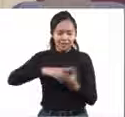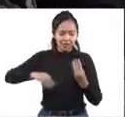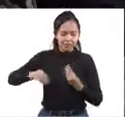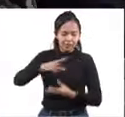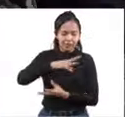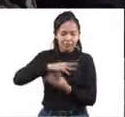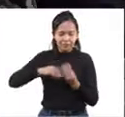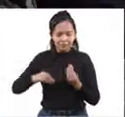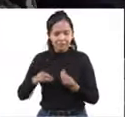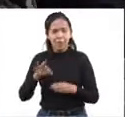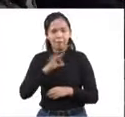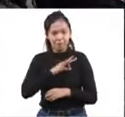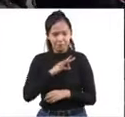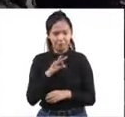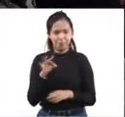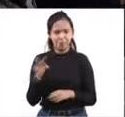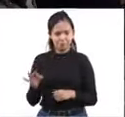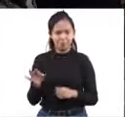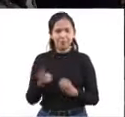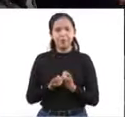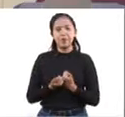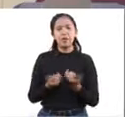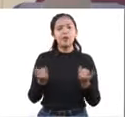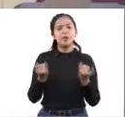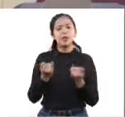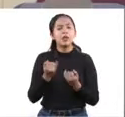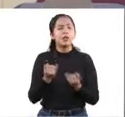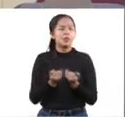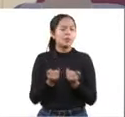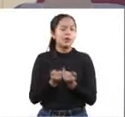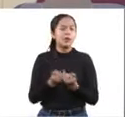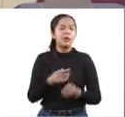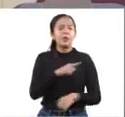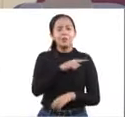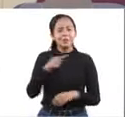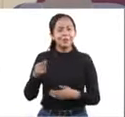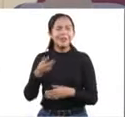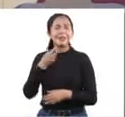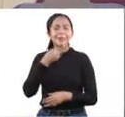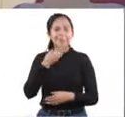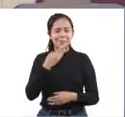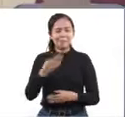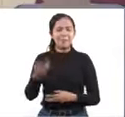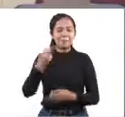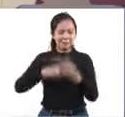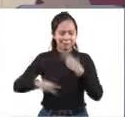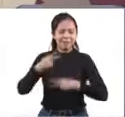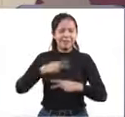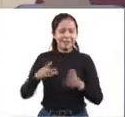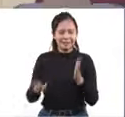con ustedes y nuevamente sean todos y todas ustedes muy bienvenidos.